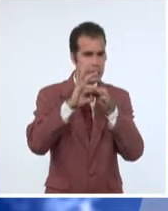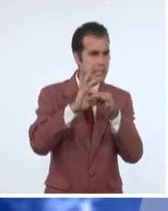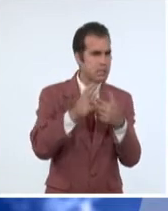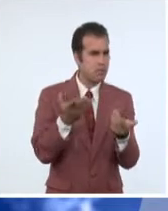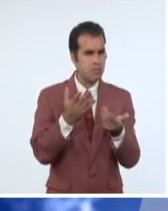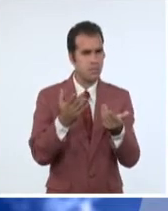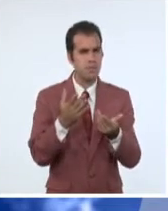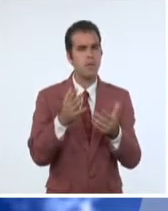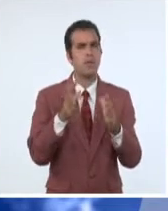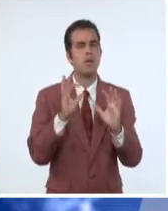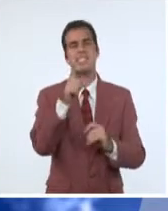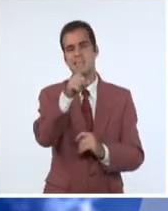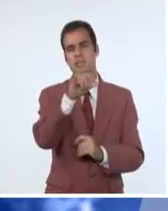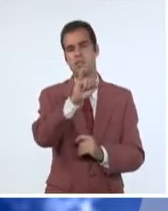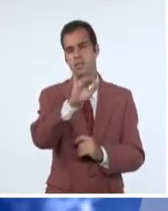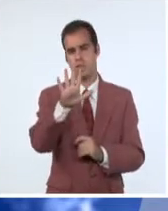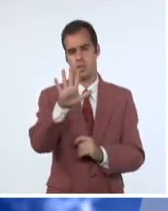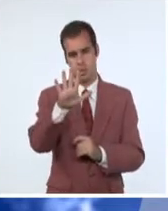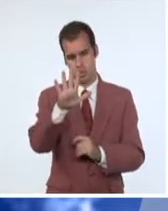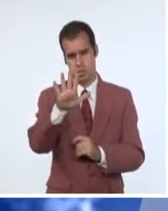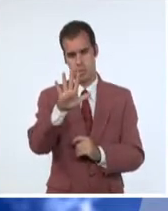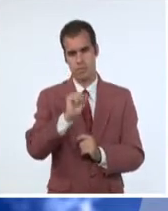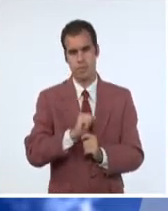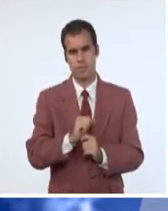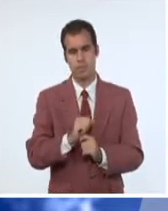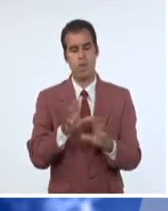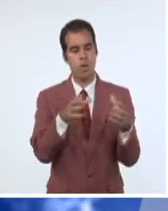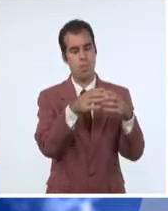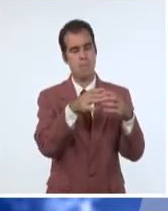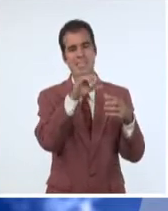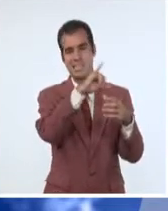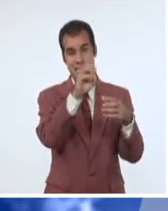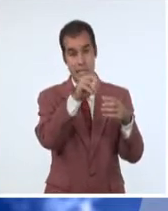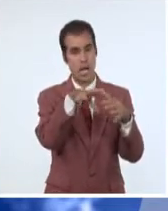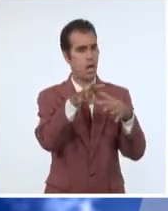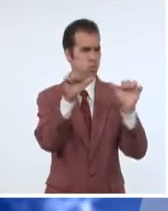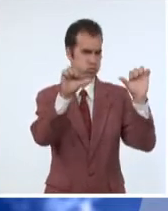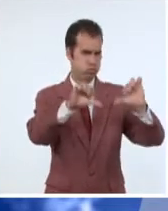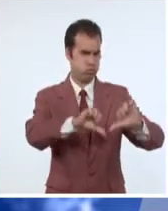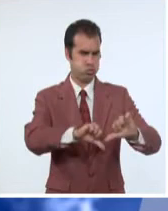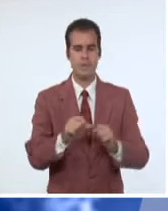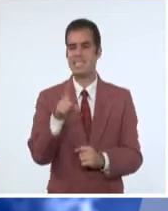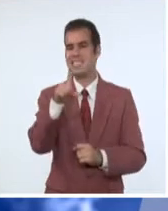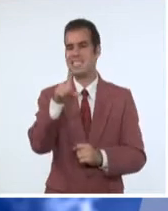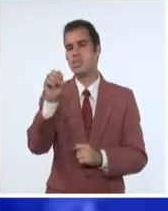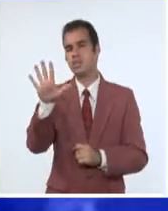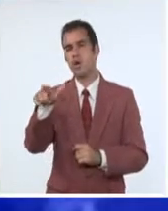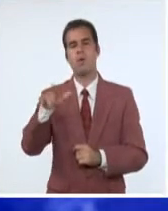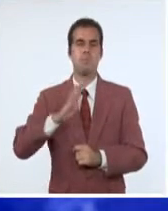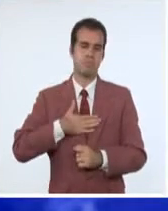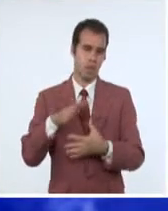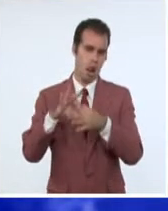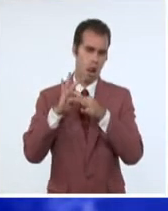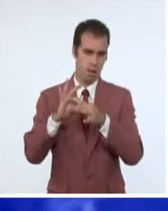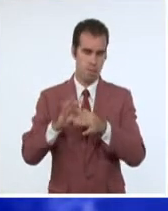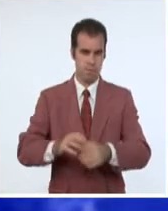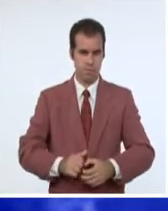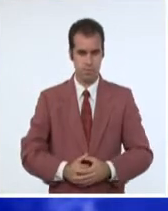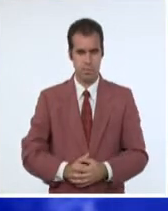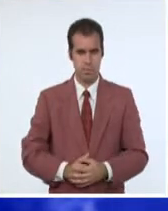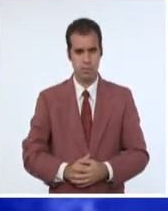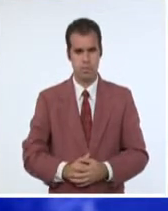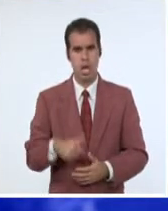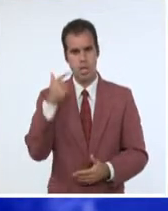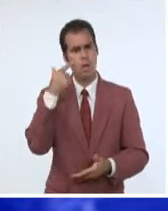permanecen 165 pacientes, 60 en estado crítico y 105 graves. El balance fue